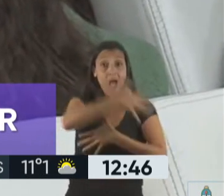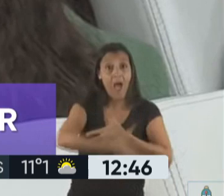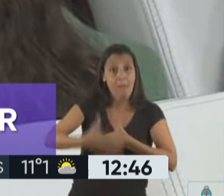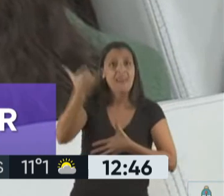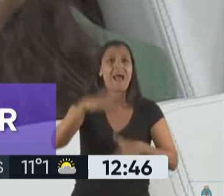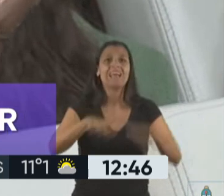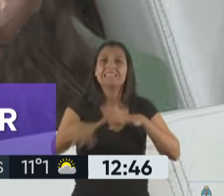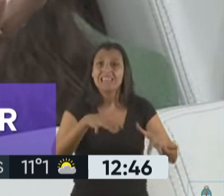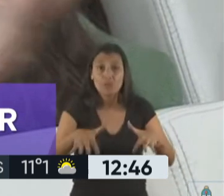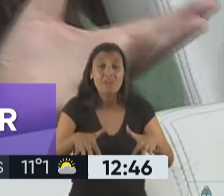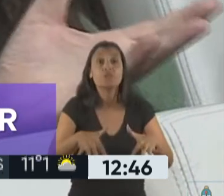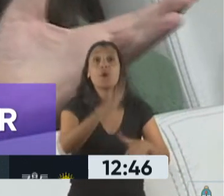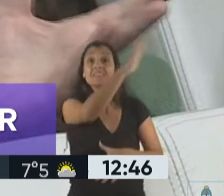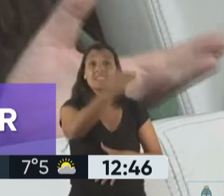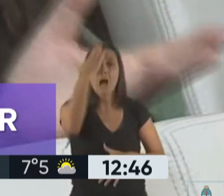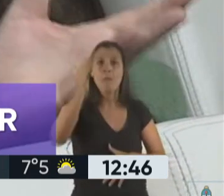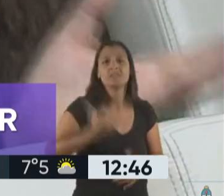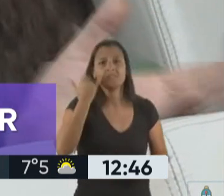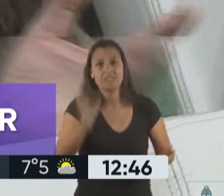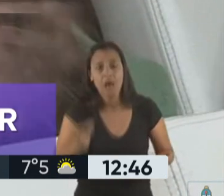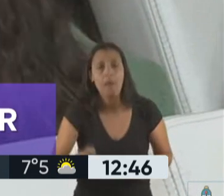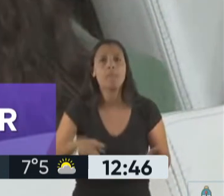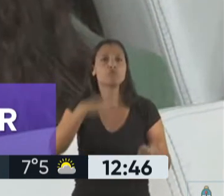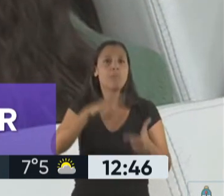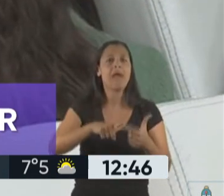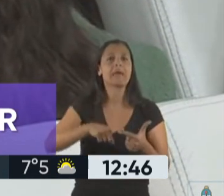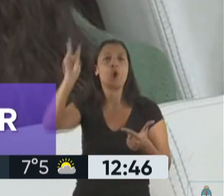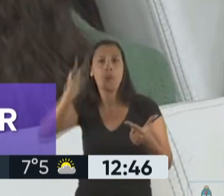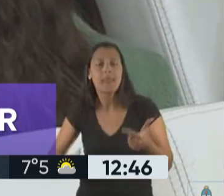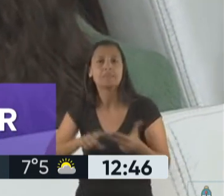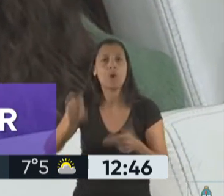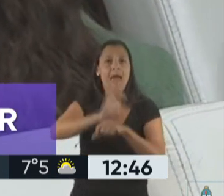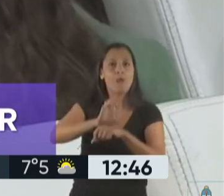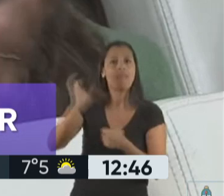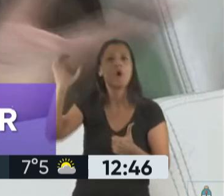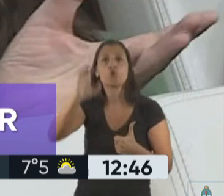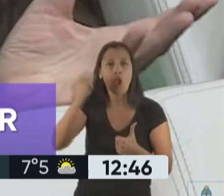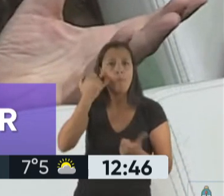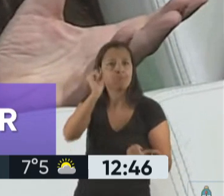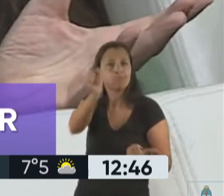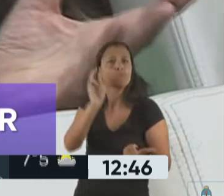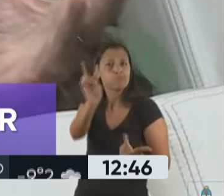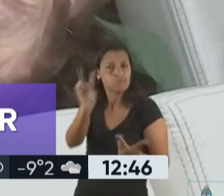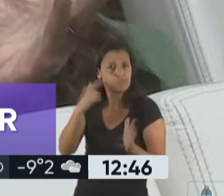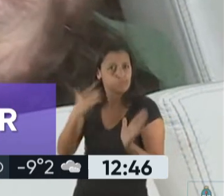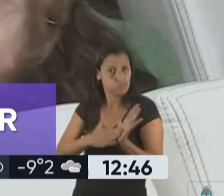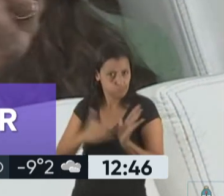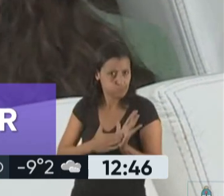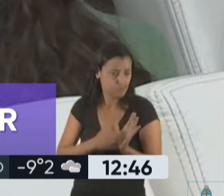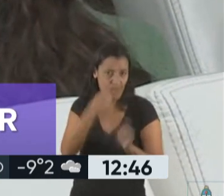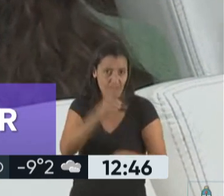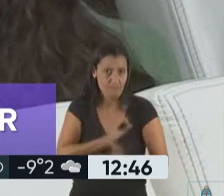intervenido, lamentablemente los conocemos: México, Venezuela, Ecuador, Colombia. La pregunta va